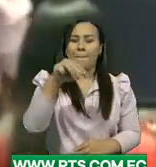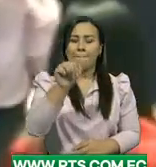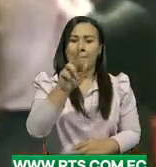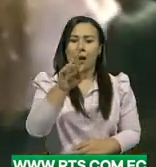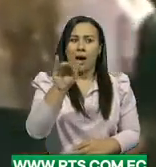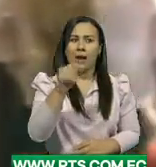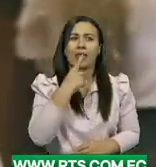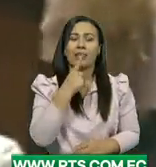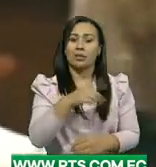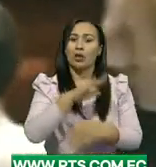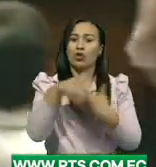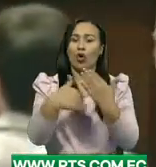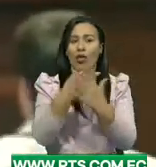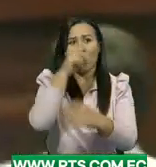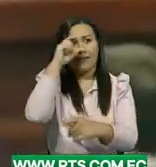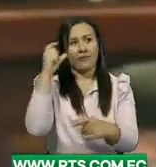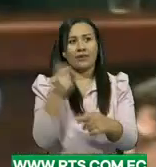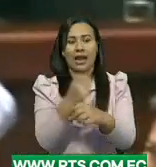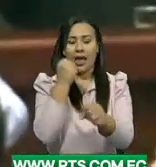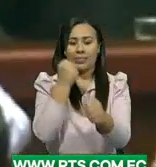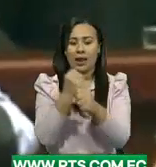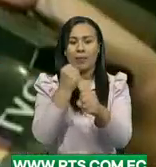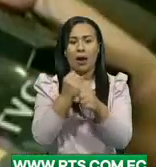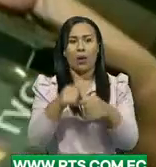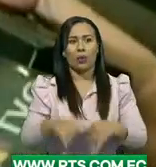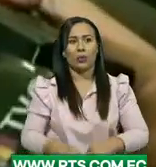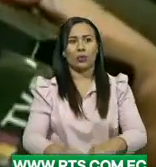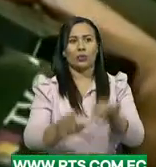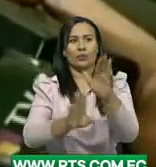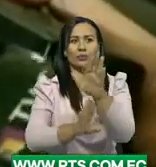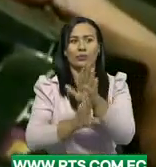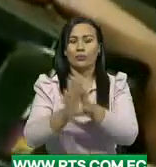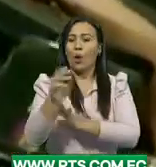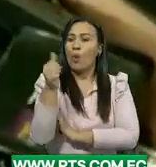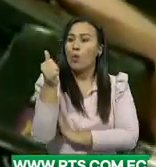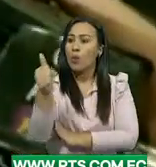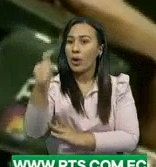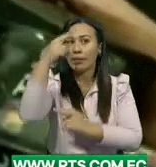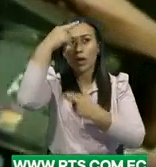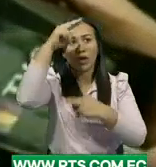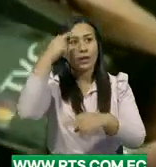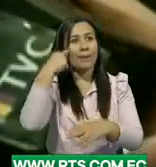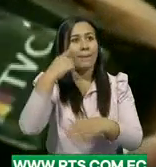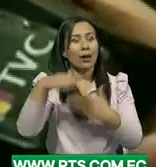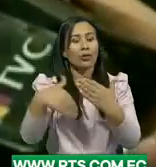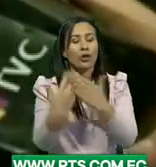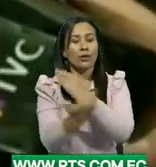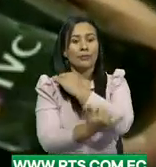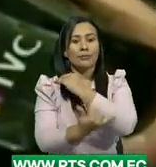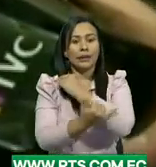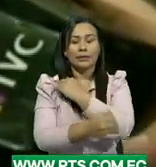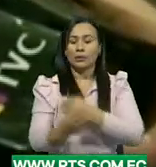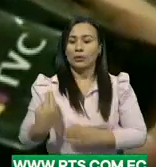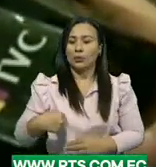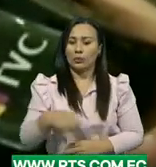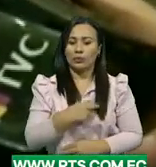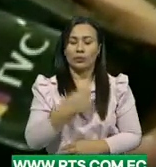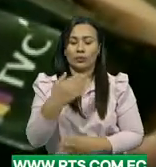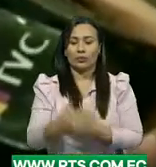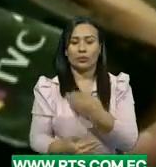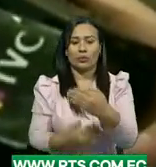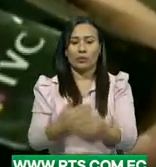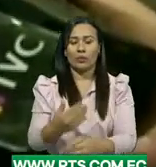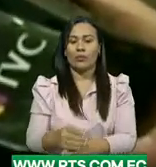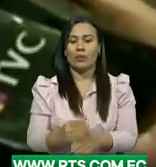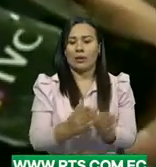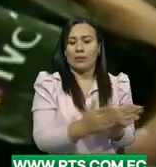a todo el trabajo que desde la Fiscalía se deberá llevar adelante. Es una buena noticia para el país que vayamos pasando del